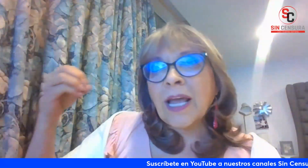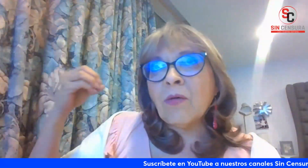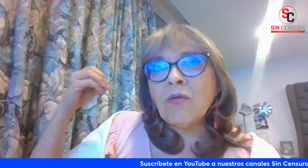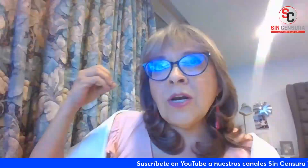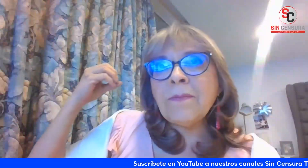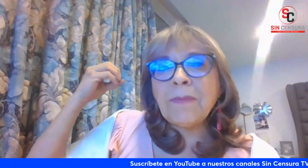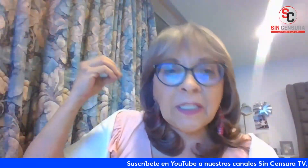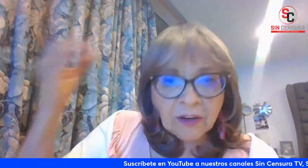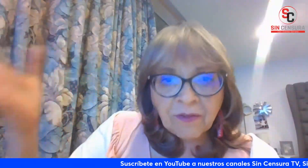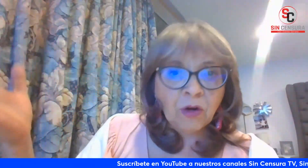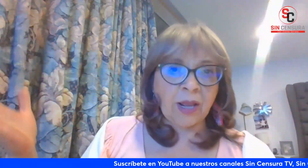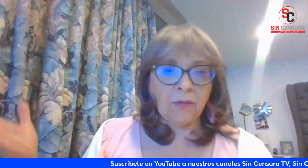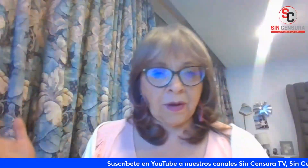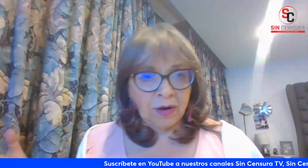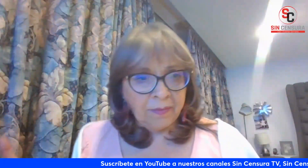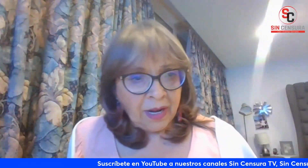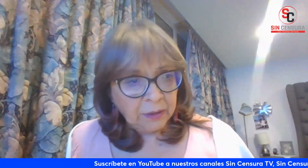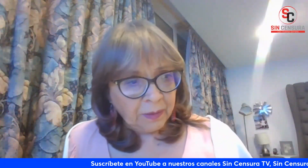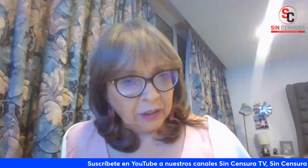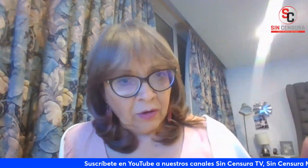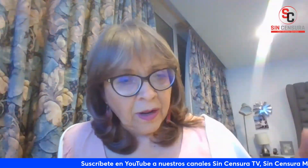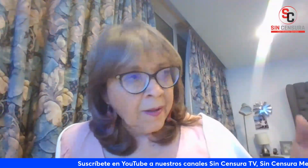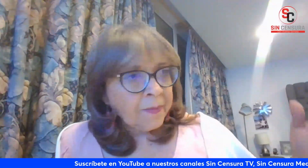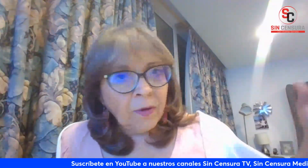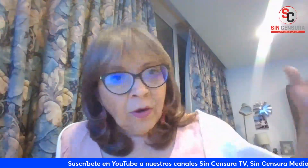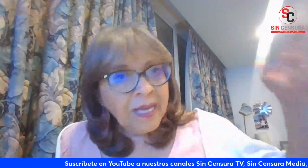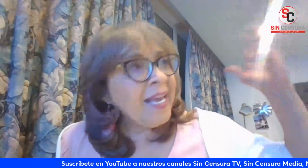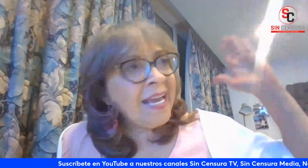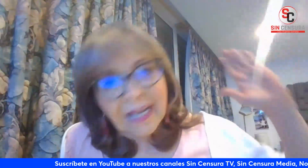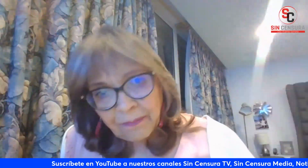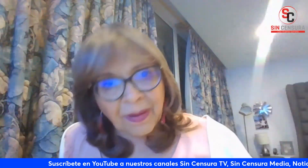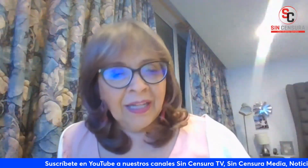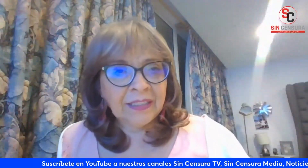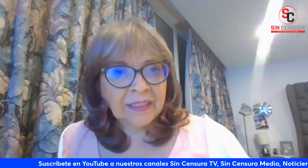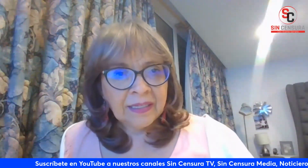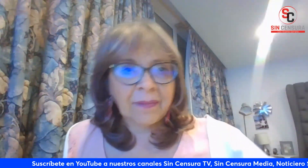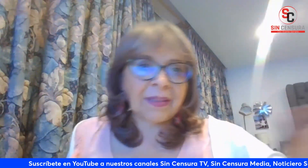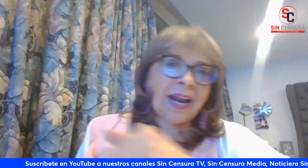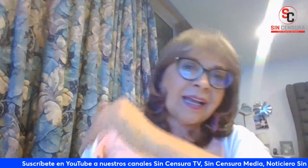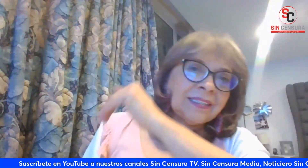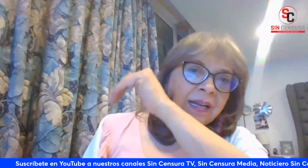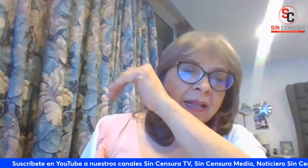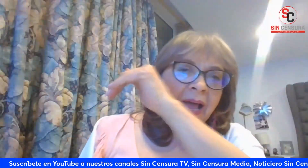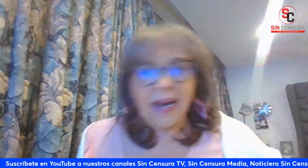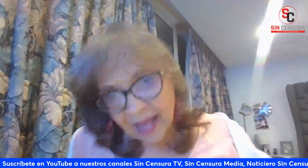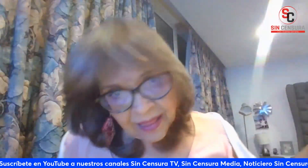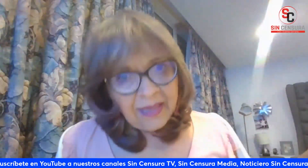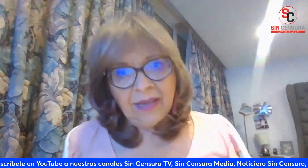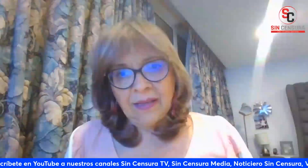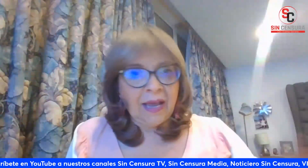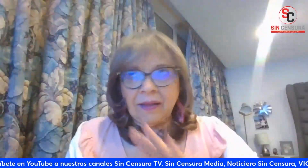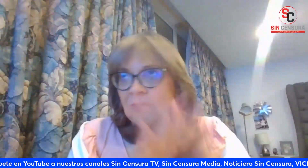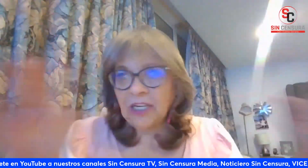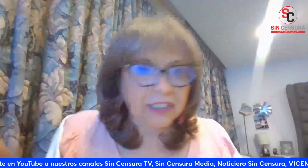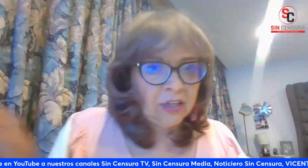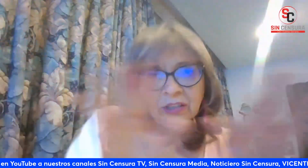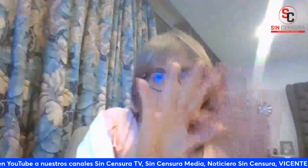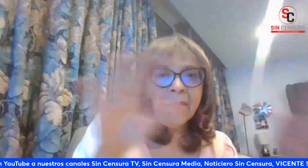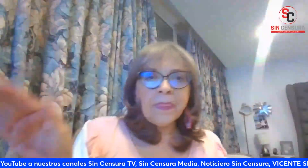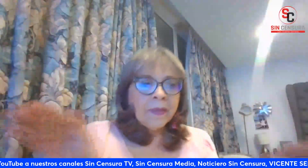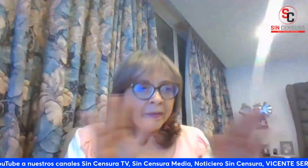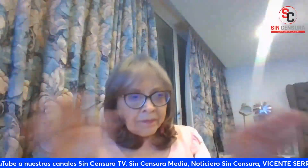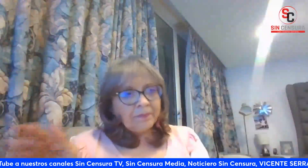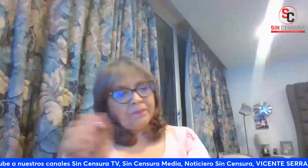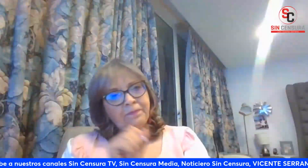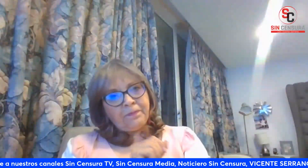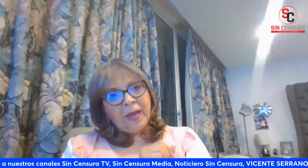es peor que un pinche florero, perdóname la expresión, ¿no? Incapaz de meter a la cárcel a nadie, ya. O sea, el señor